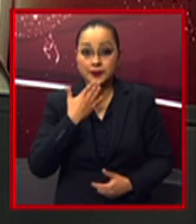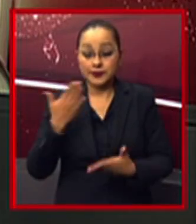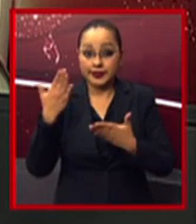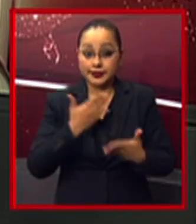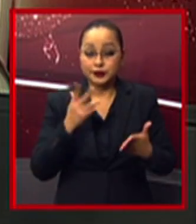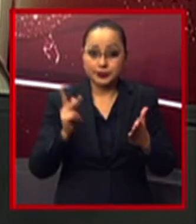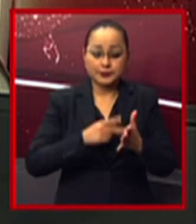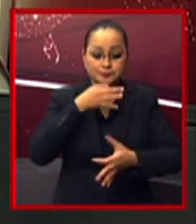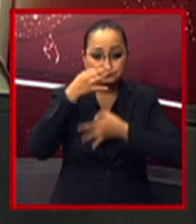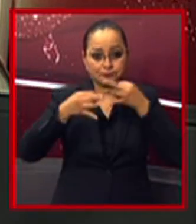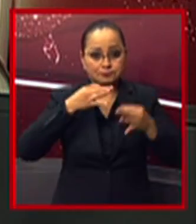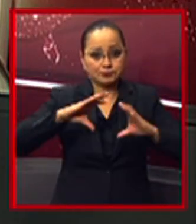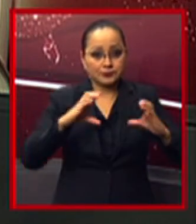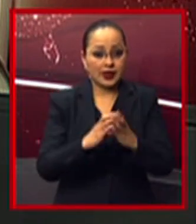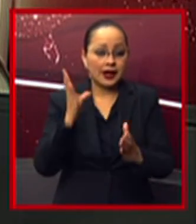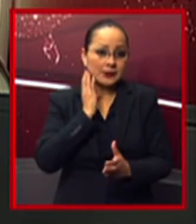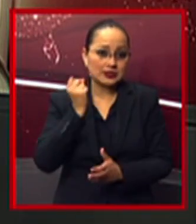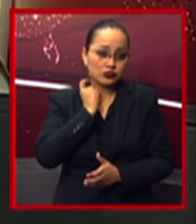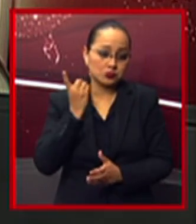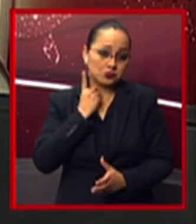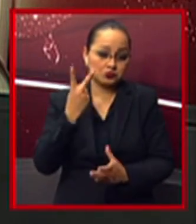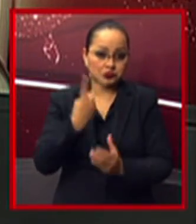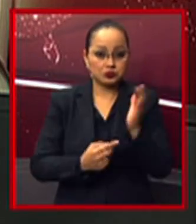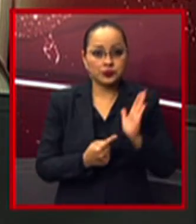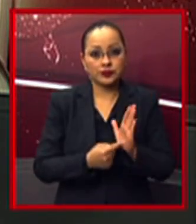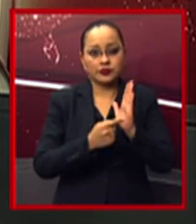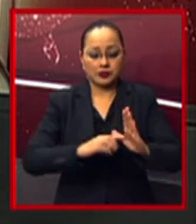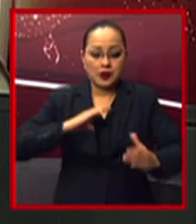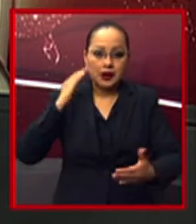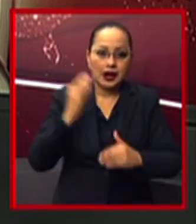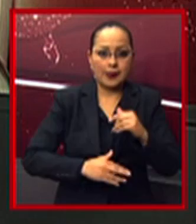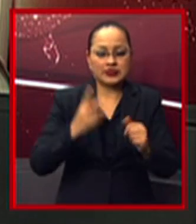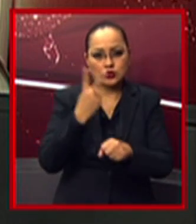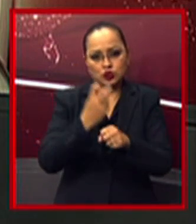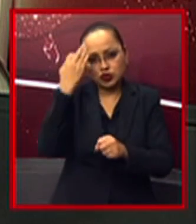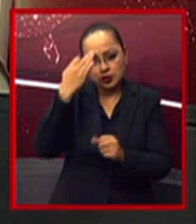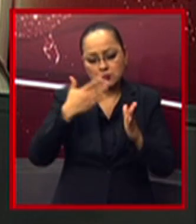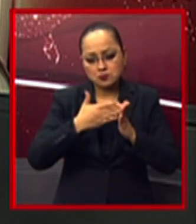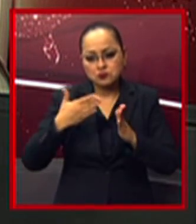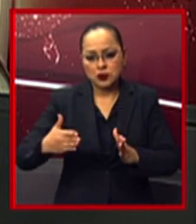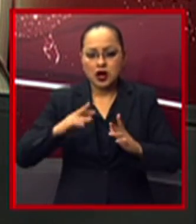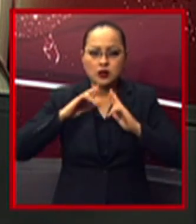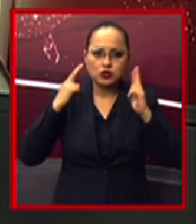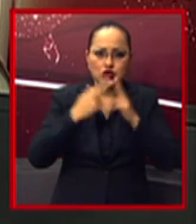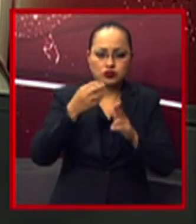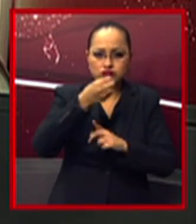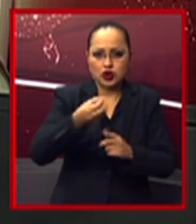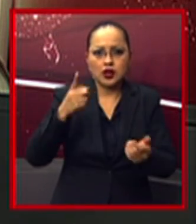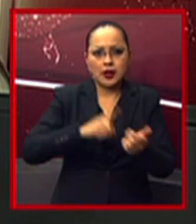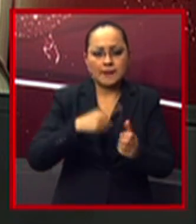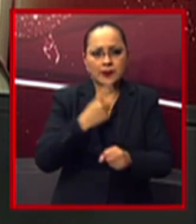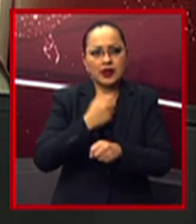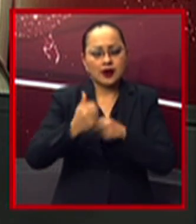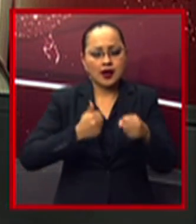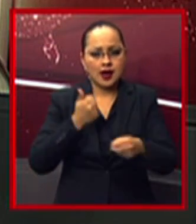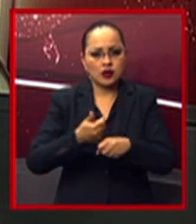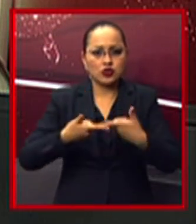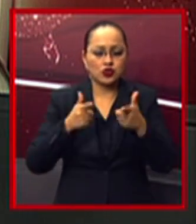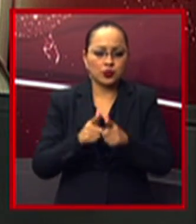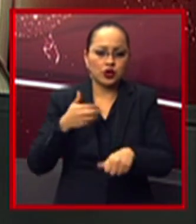Bienvenidos a nuestra emisión especial de Noticias del Congreso. Concluyen los trabajos del segundo periodo ordinario de sesiones del primer año de ejercicio